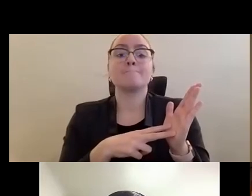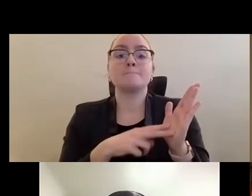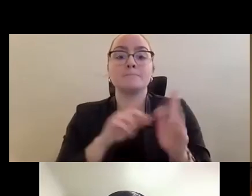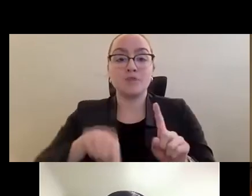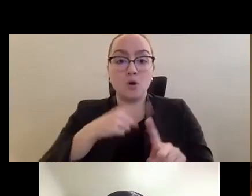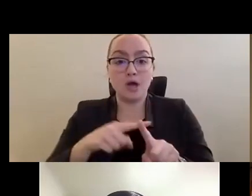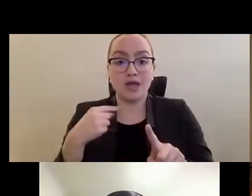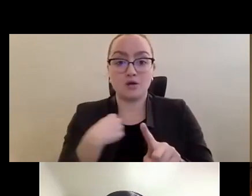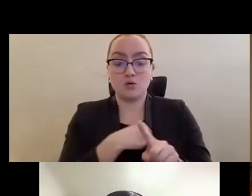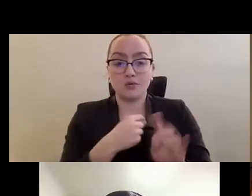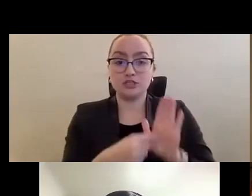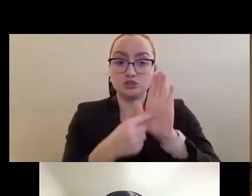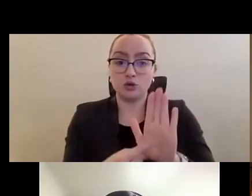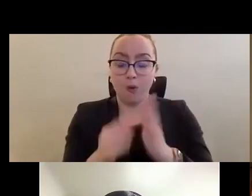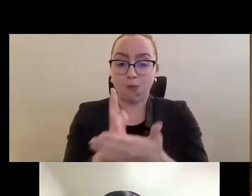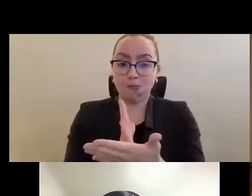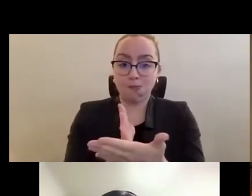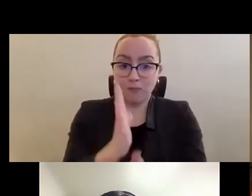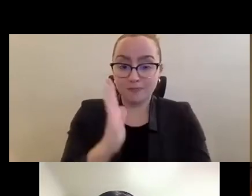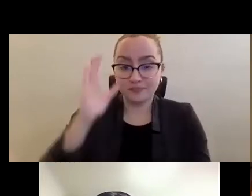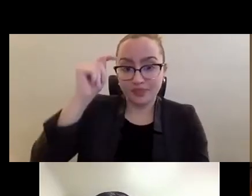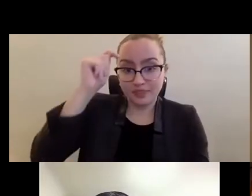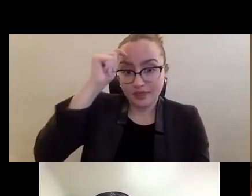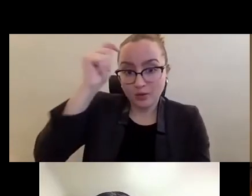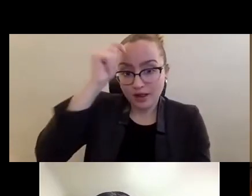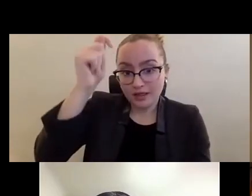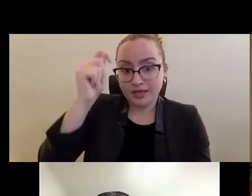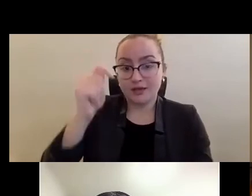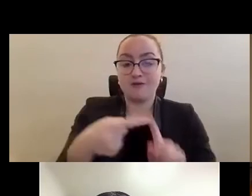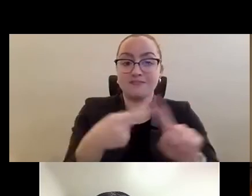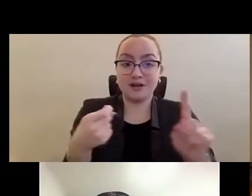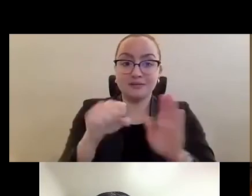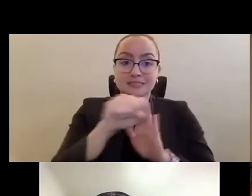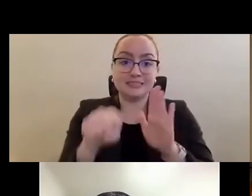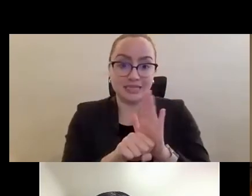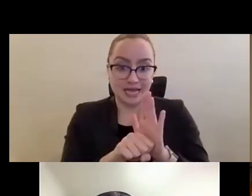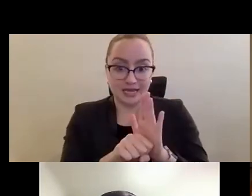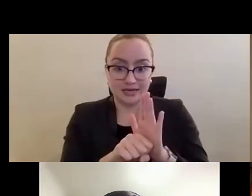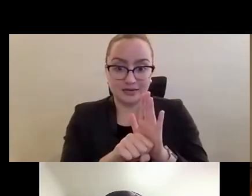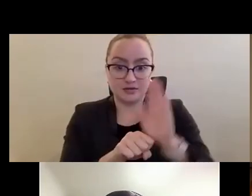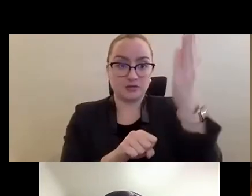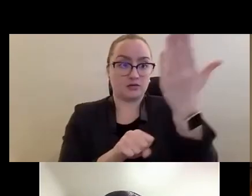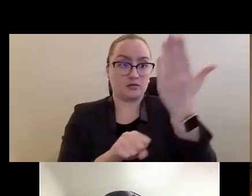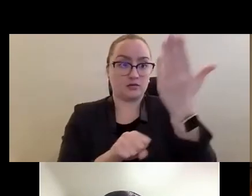es algo legible. Cuando nosotros ejercemos los derechos que el Estado nos está dando,